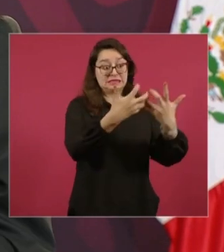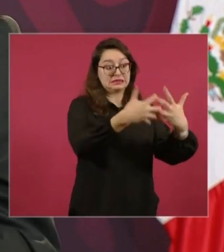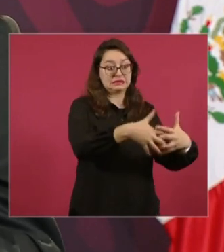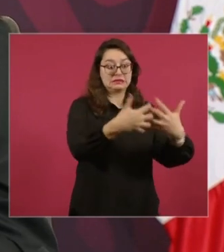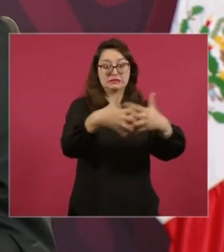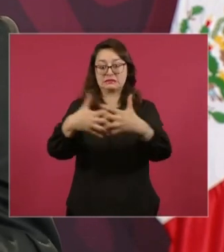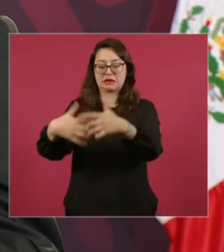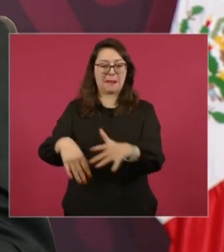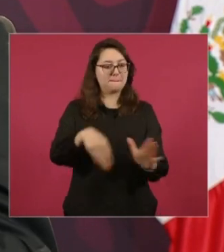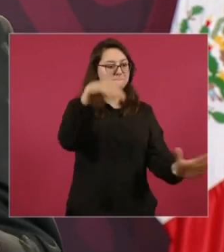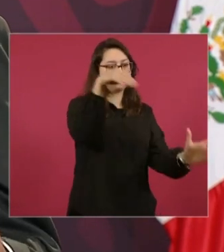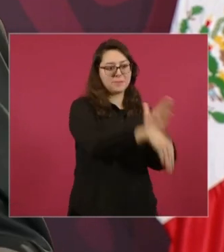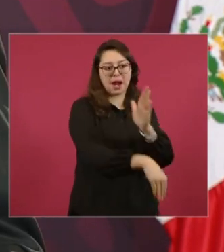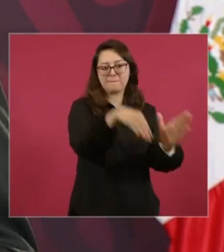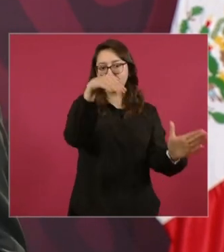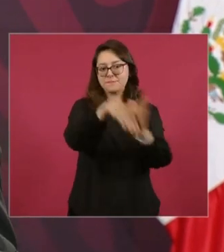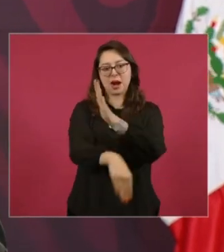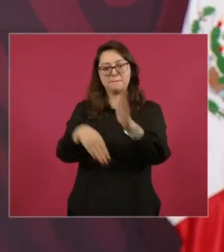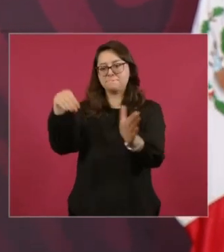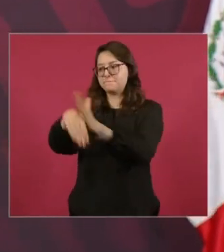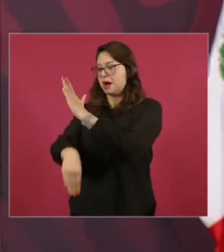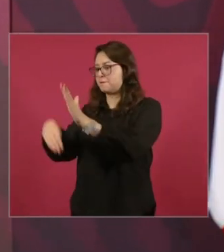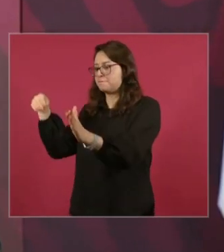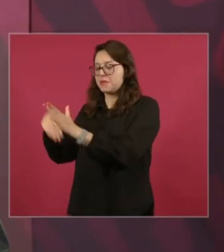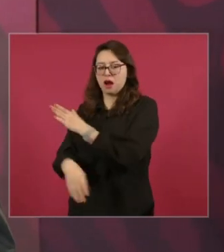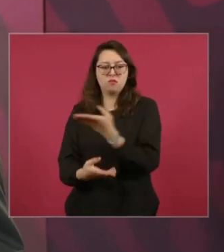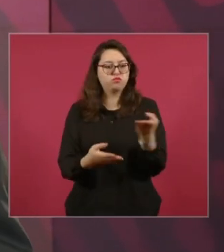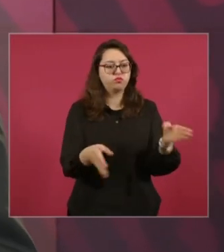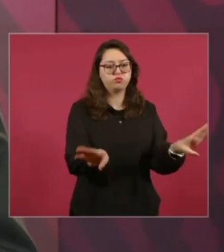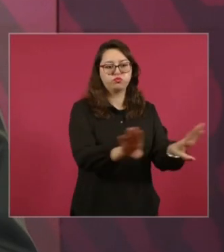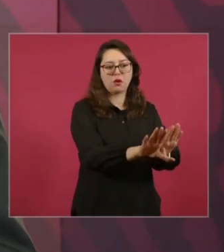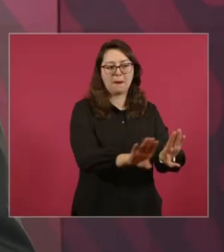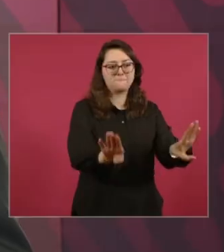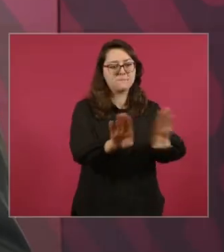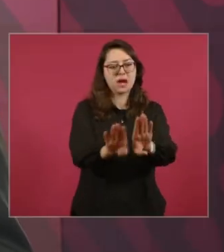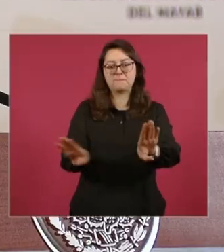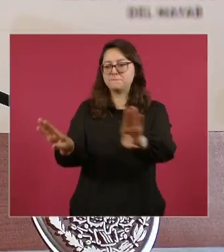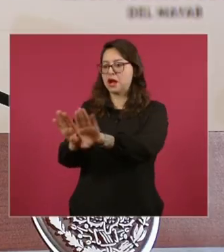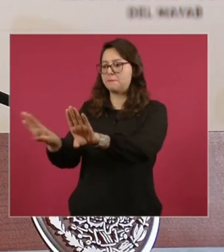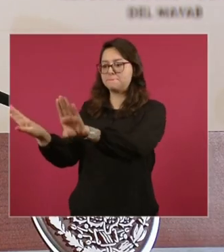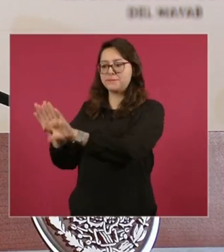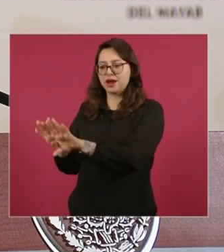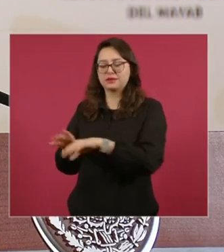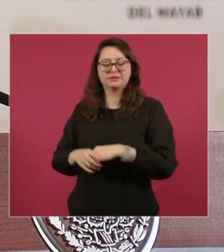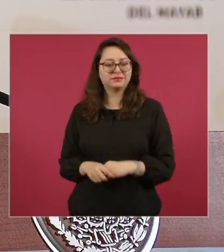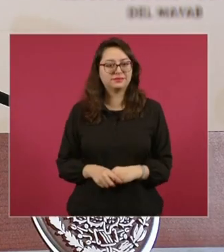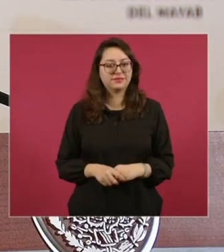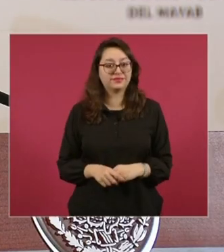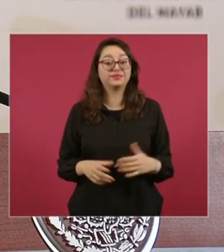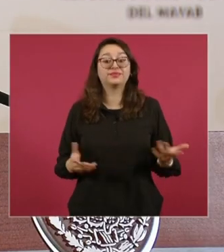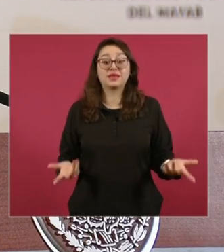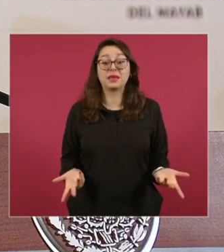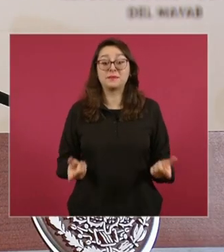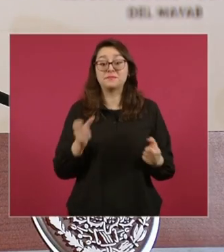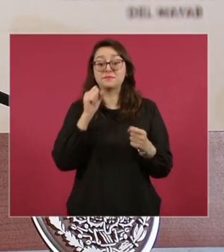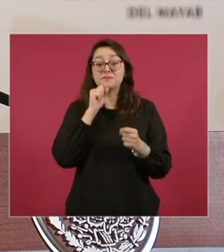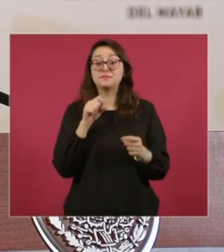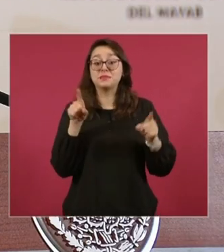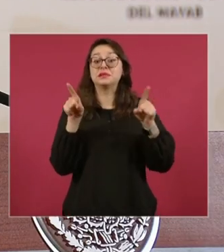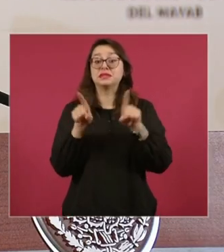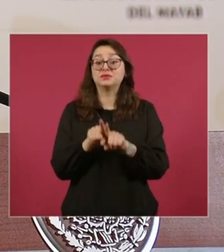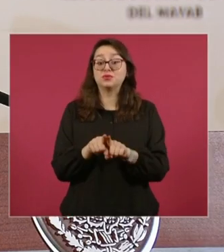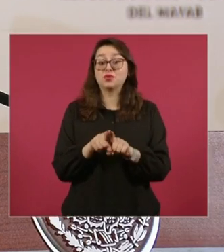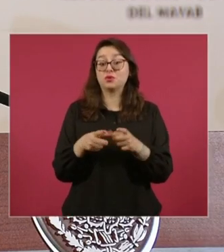toda la refinación desapareciera, como lo hicieron con las plantas petroquímicas.